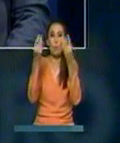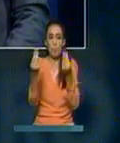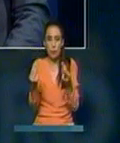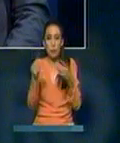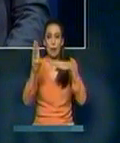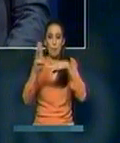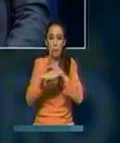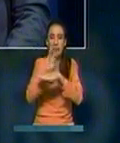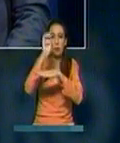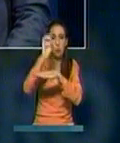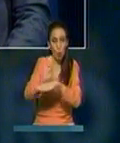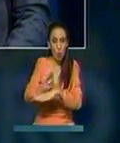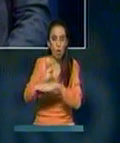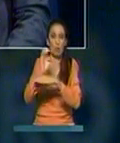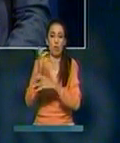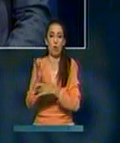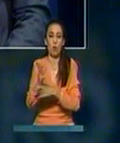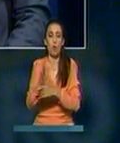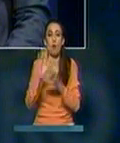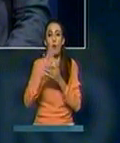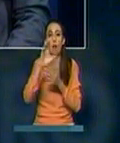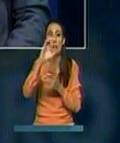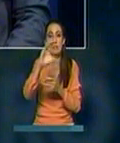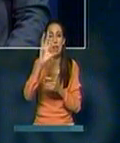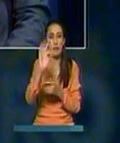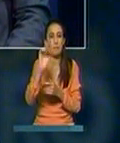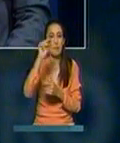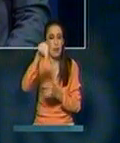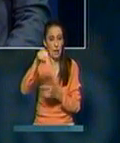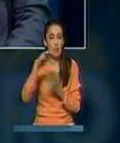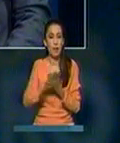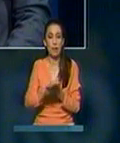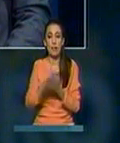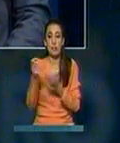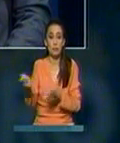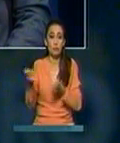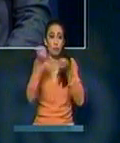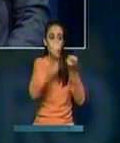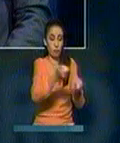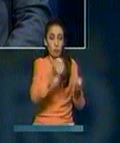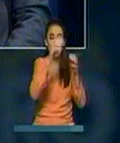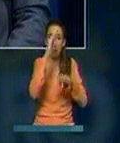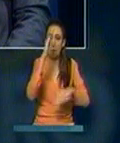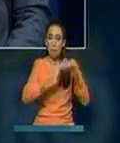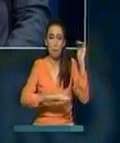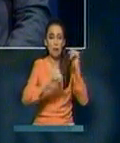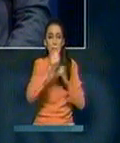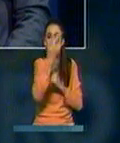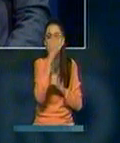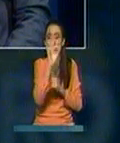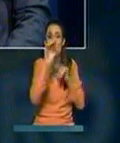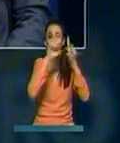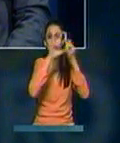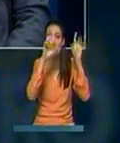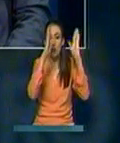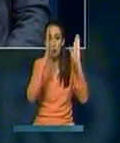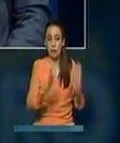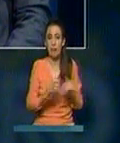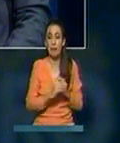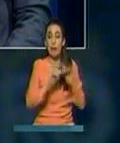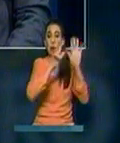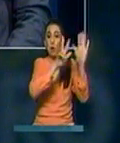Nacional, más de $1.300.000 a cerveceros de 19 provincias del país. 85 empresarios han